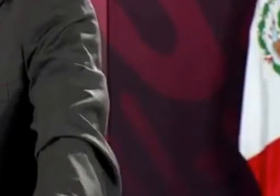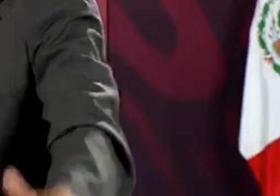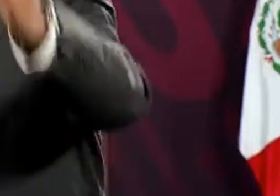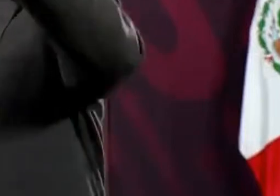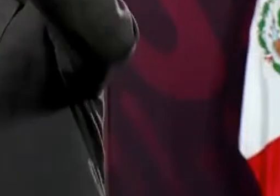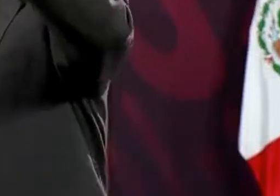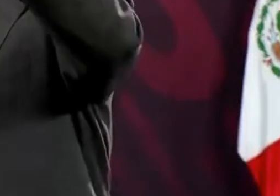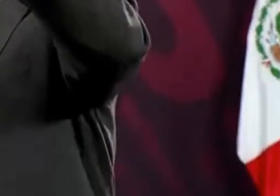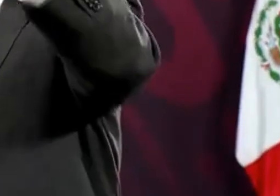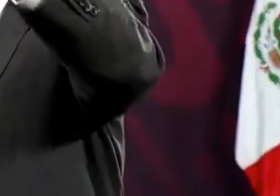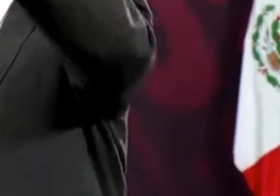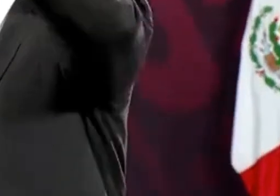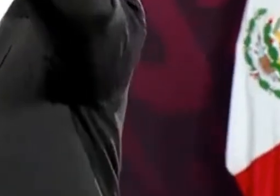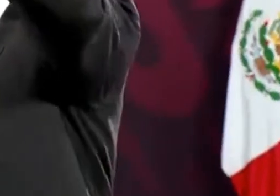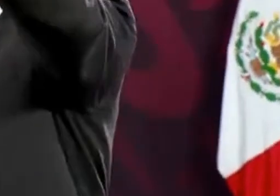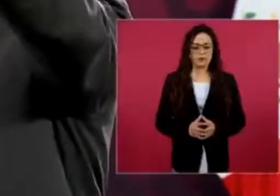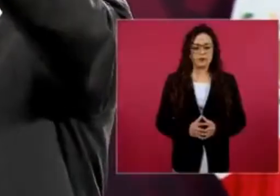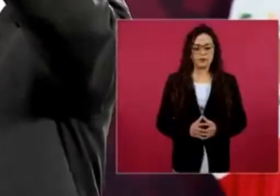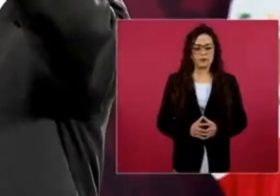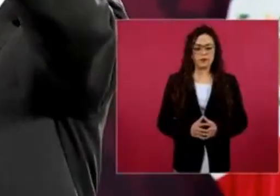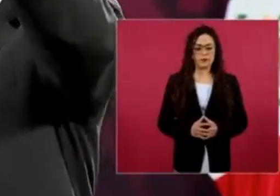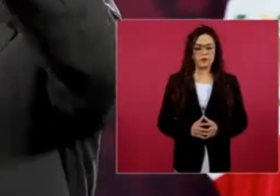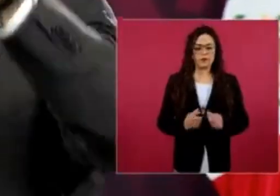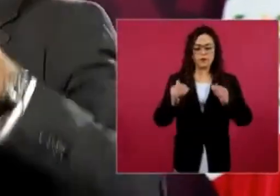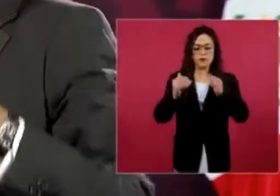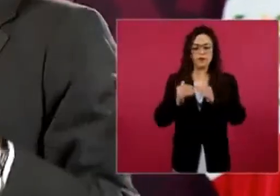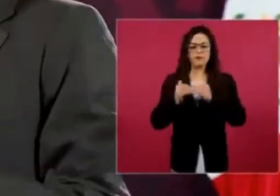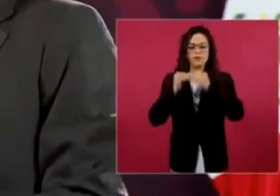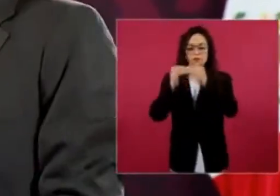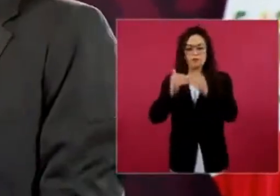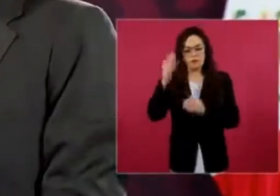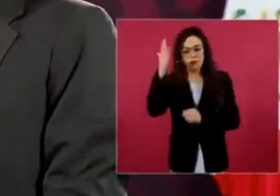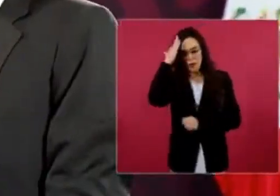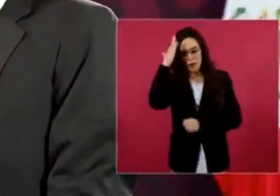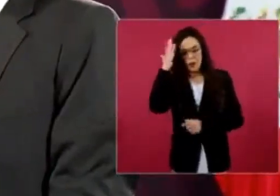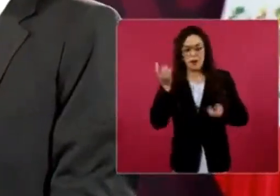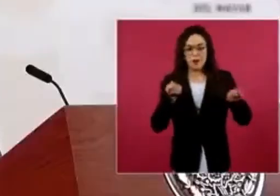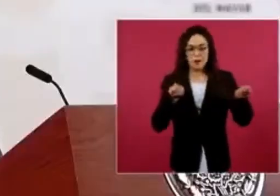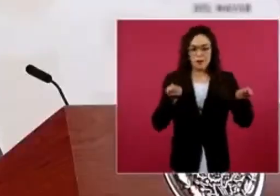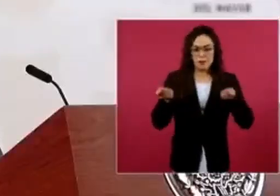va a ser la presidenta de la República.